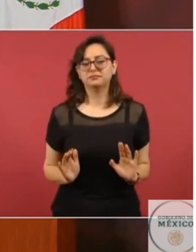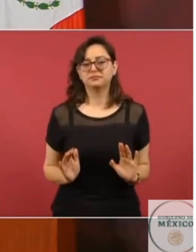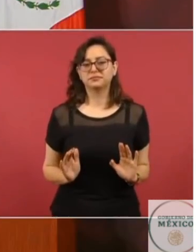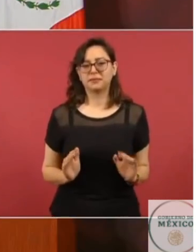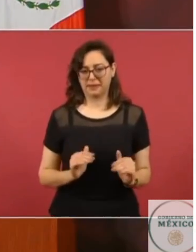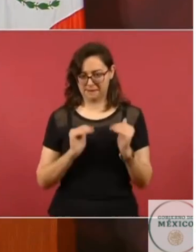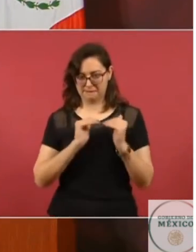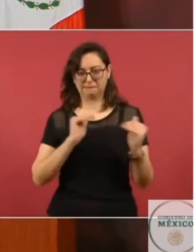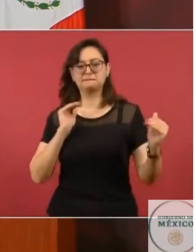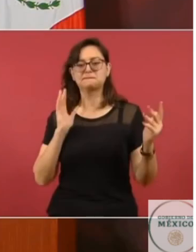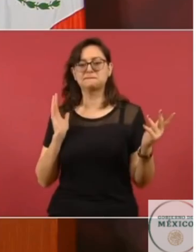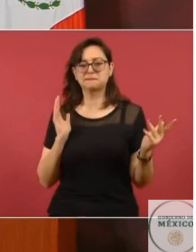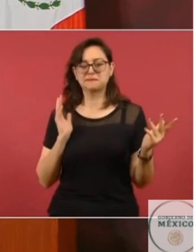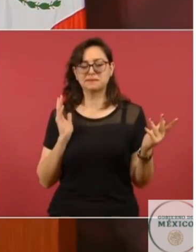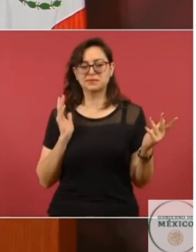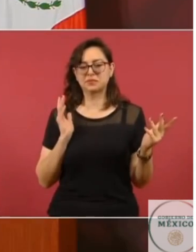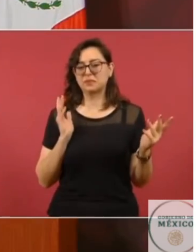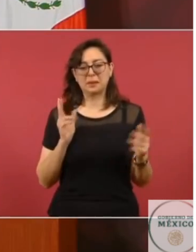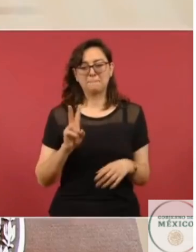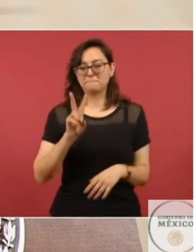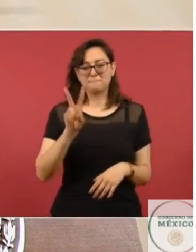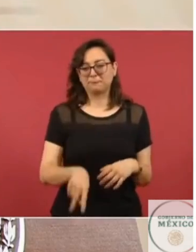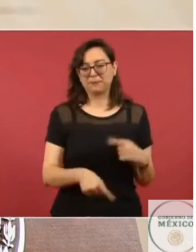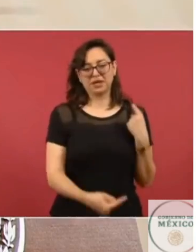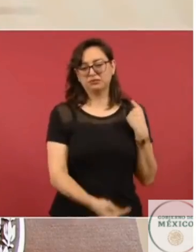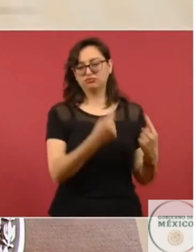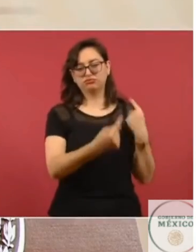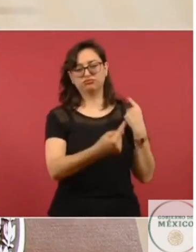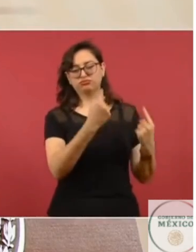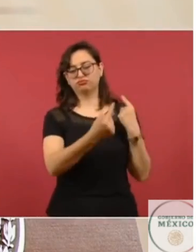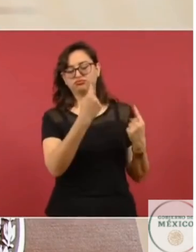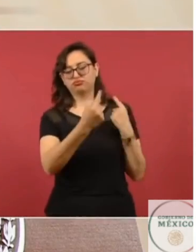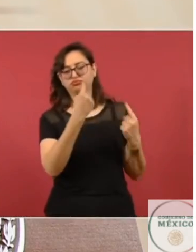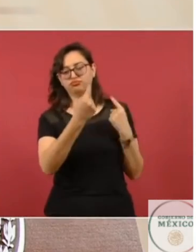que haya esos ataques. O sea, lo importante es que haya debate,